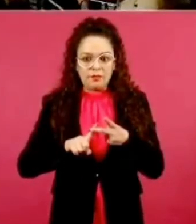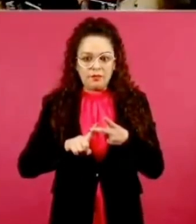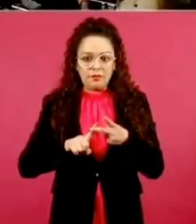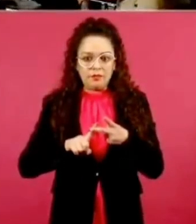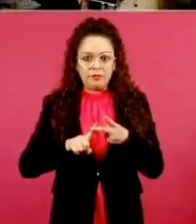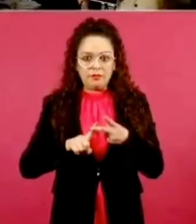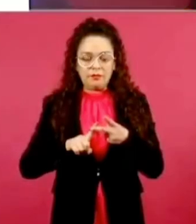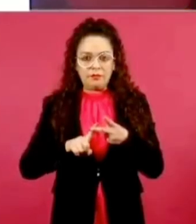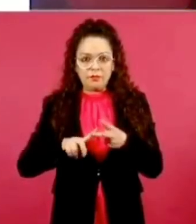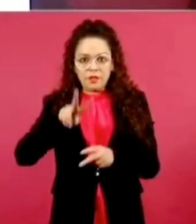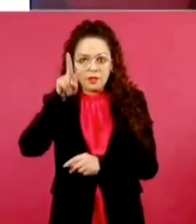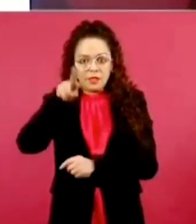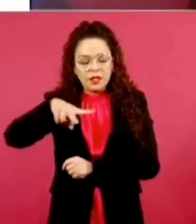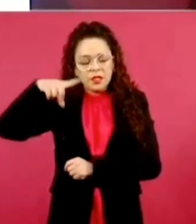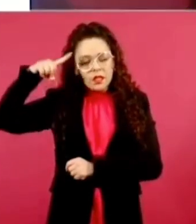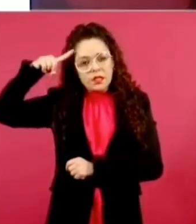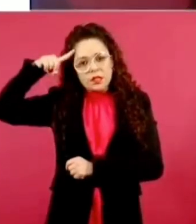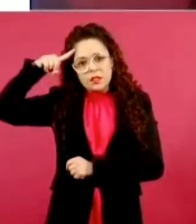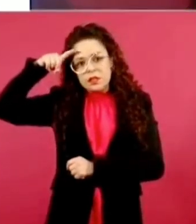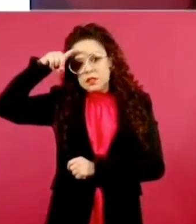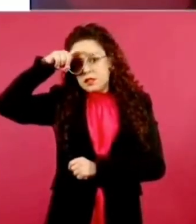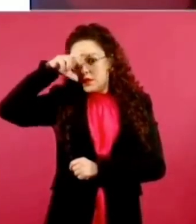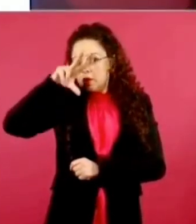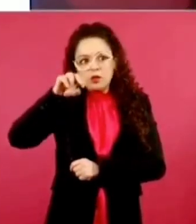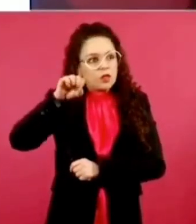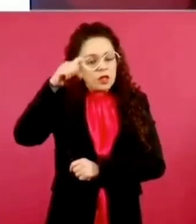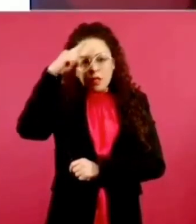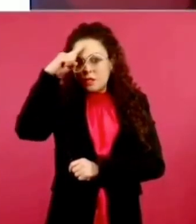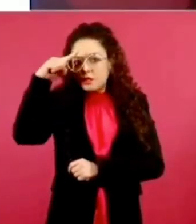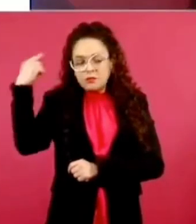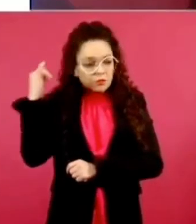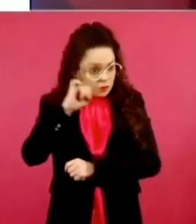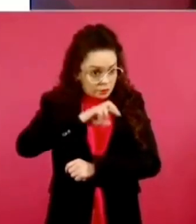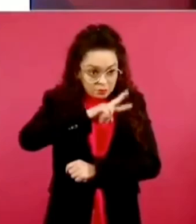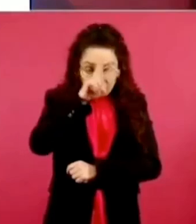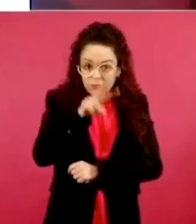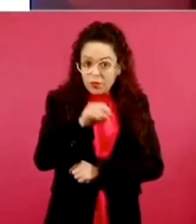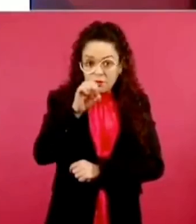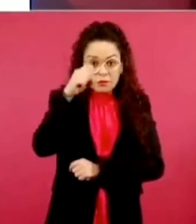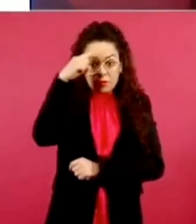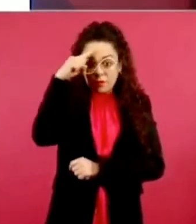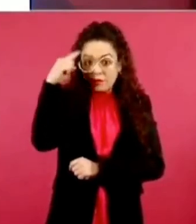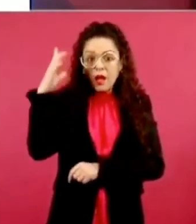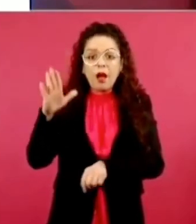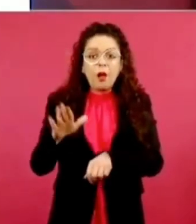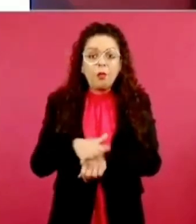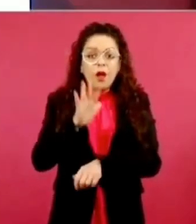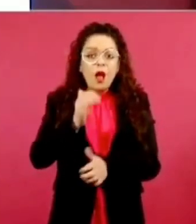fácil, porque le estoy hablando, son 36 años